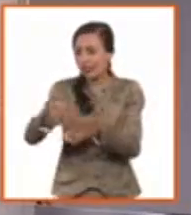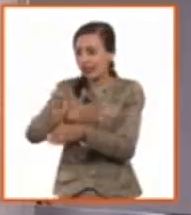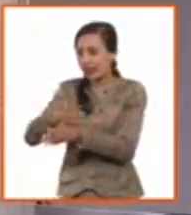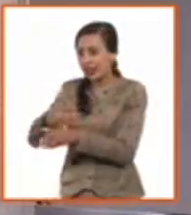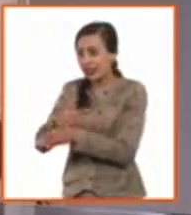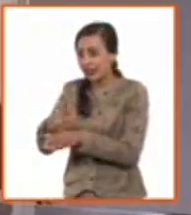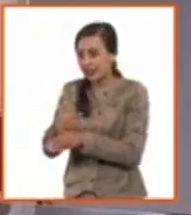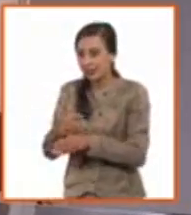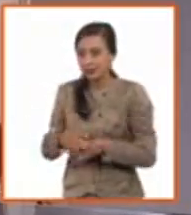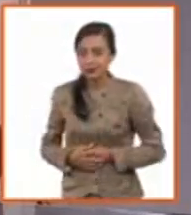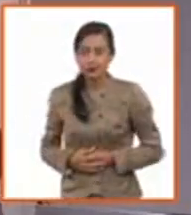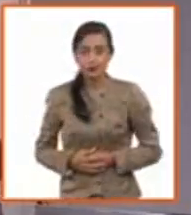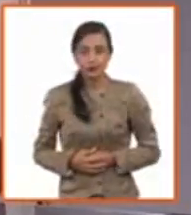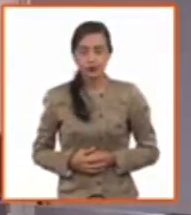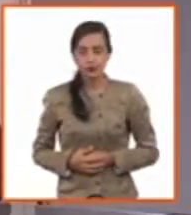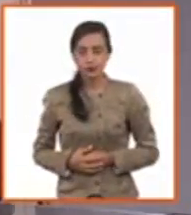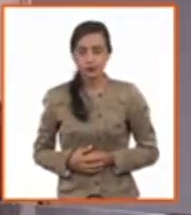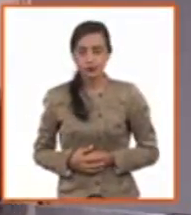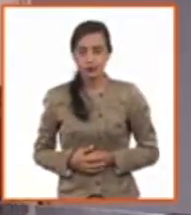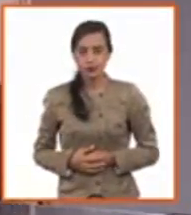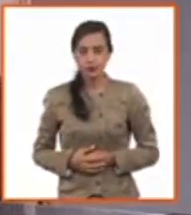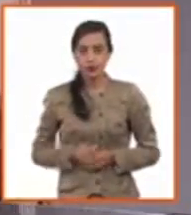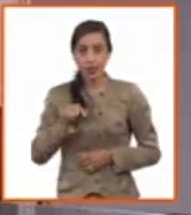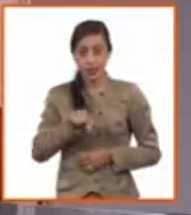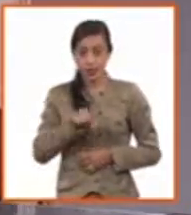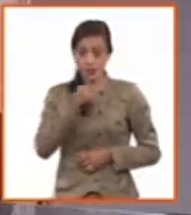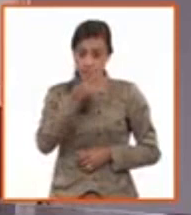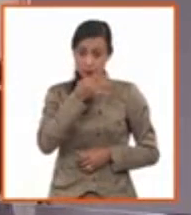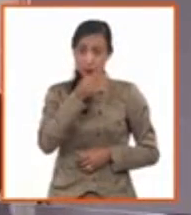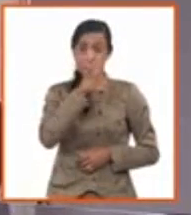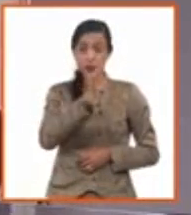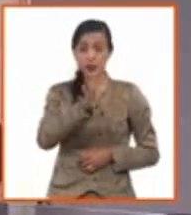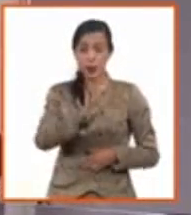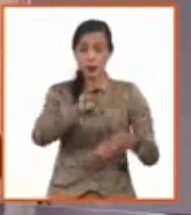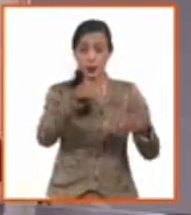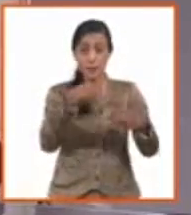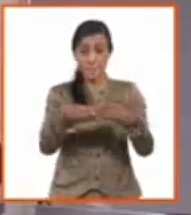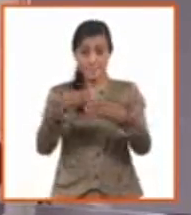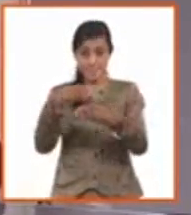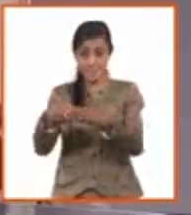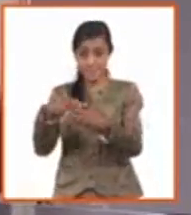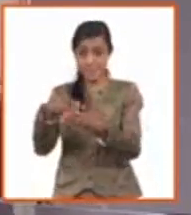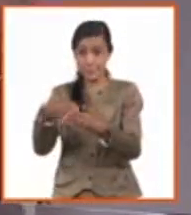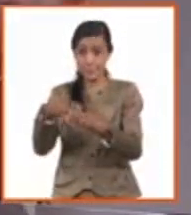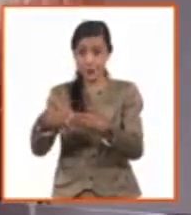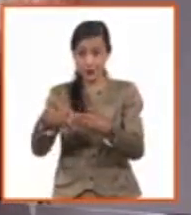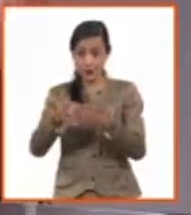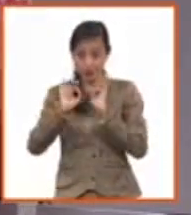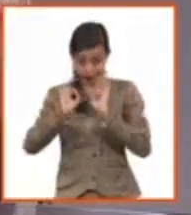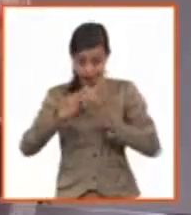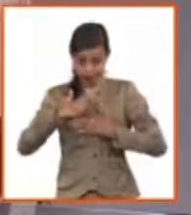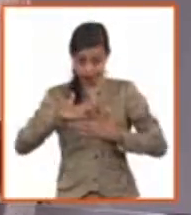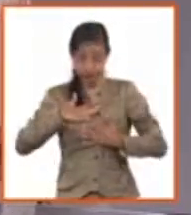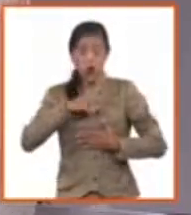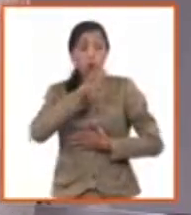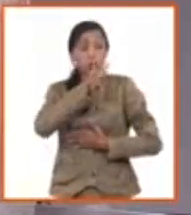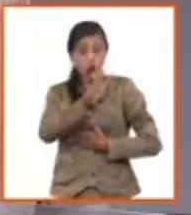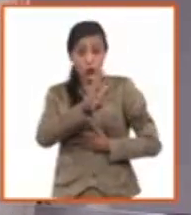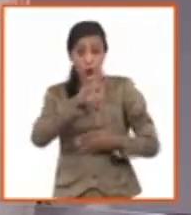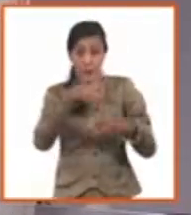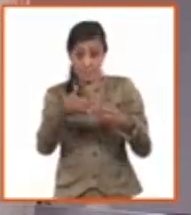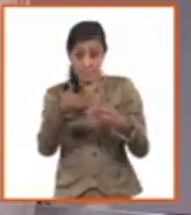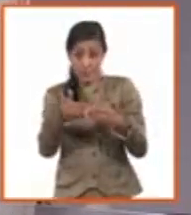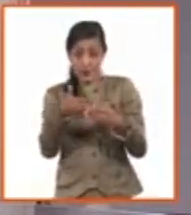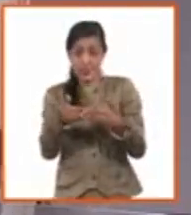distintiva en ese sentido ahí estaríamos hablando de 24 entidades empresariales propiamente dos de